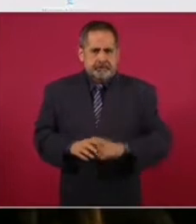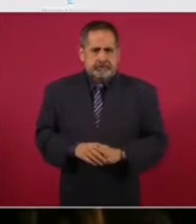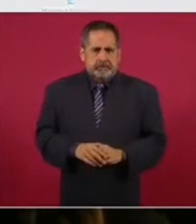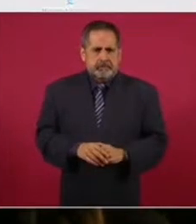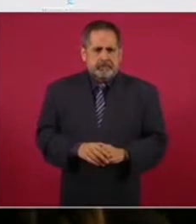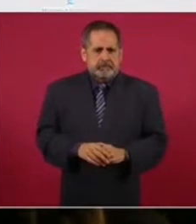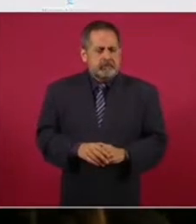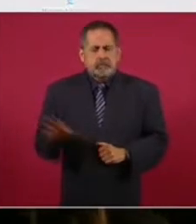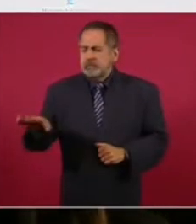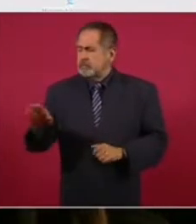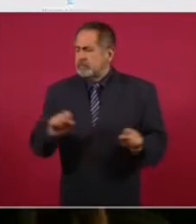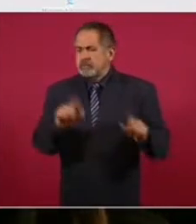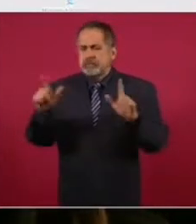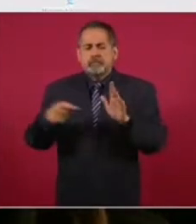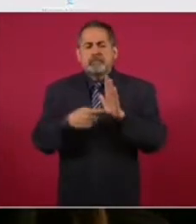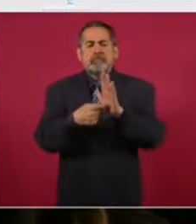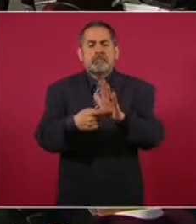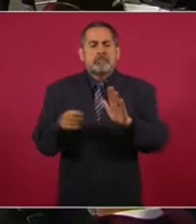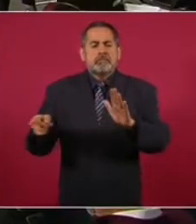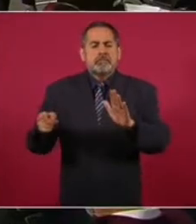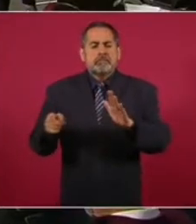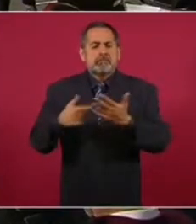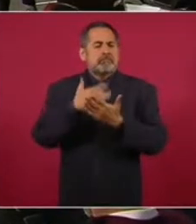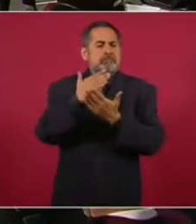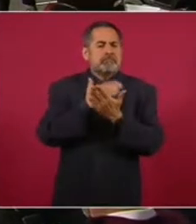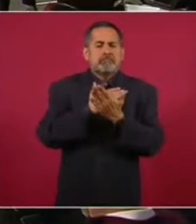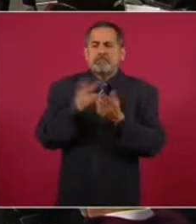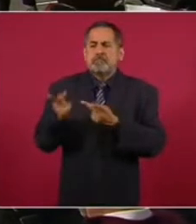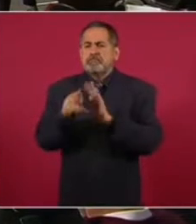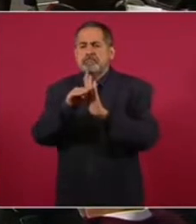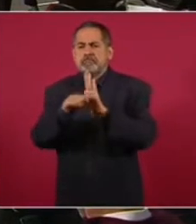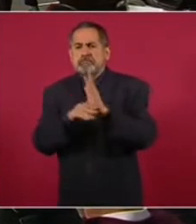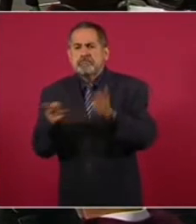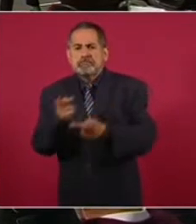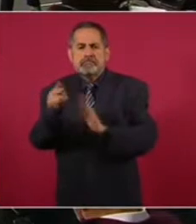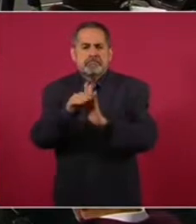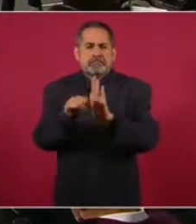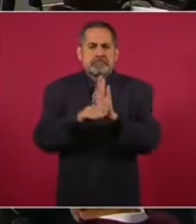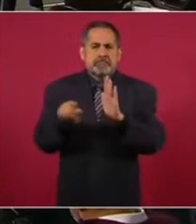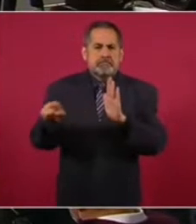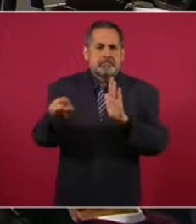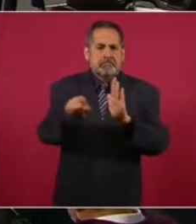a ver, ¿por qué no pones una encuesta